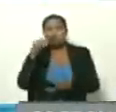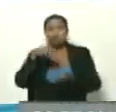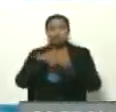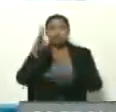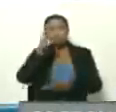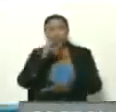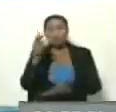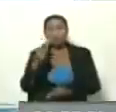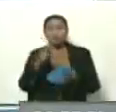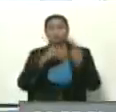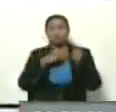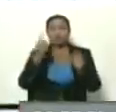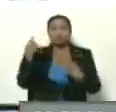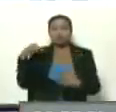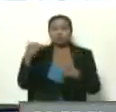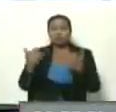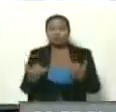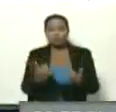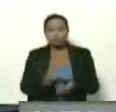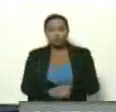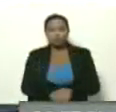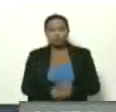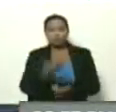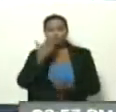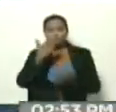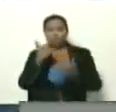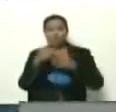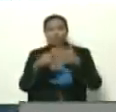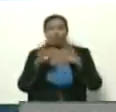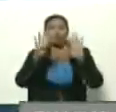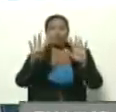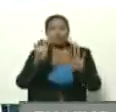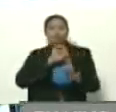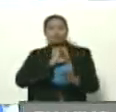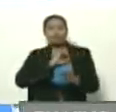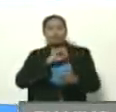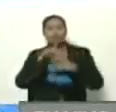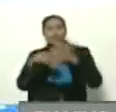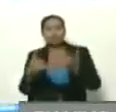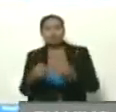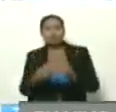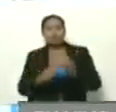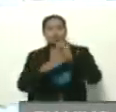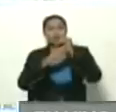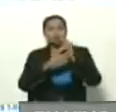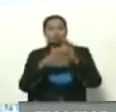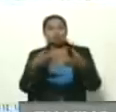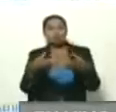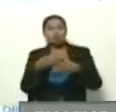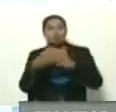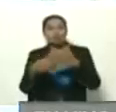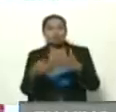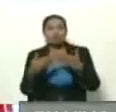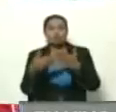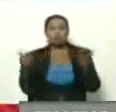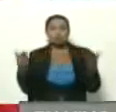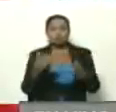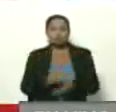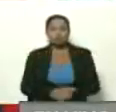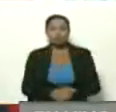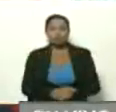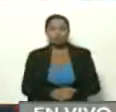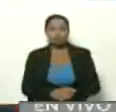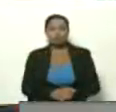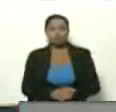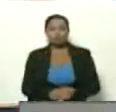Barinas, de cara a las elecciones del 9 de enero, pero toda la dirección del partido se pone a la orden